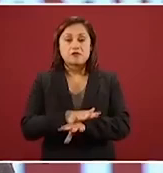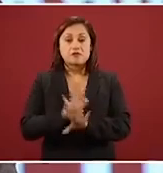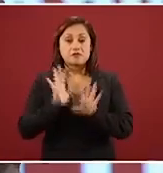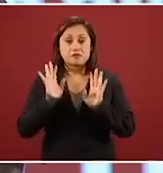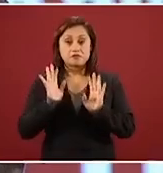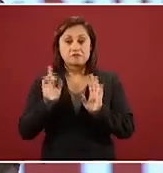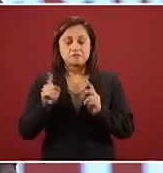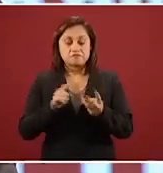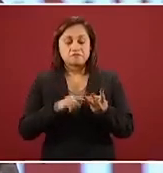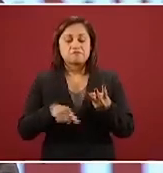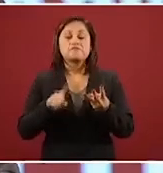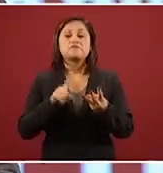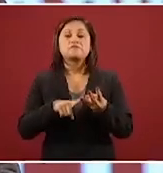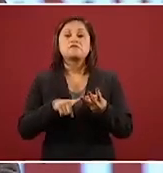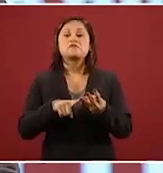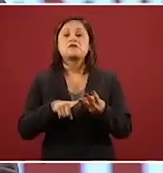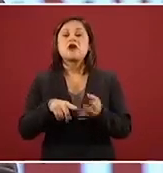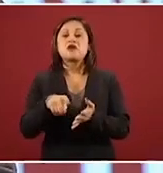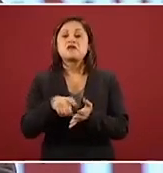Reforma